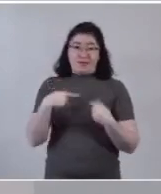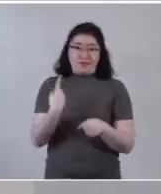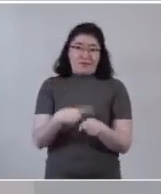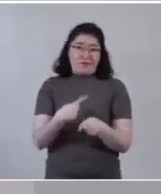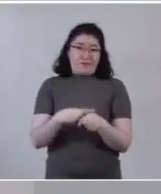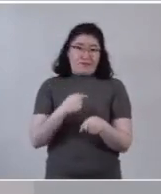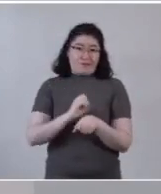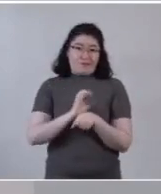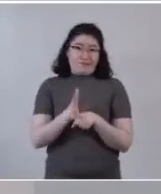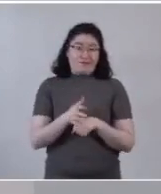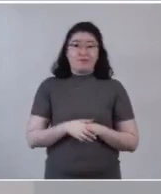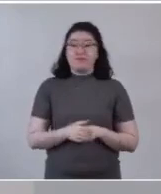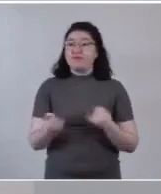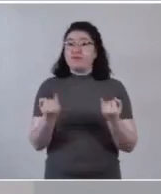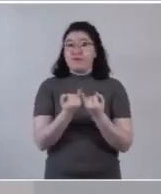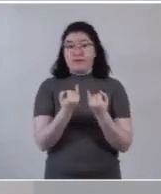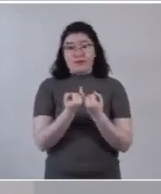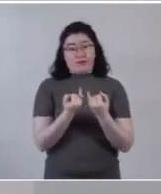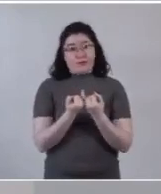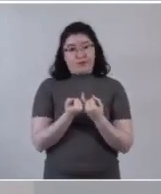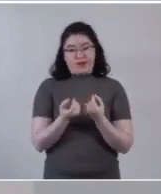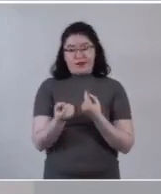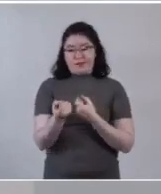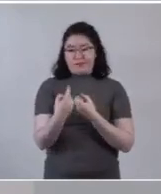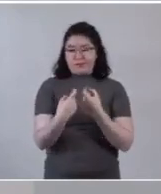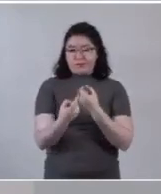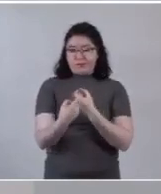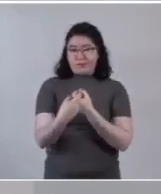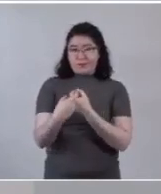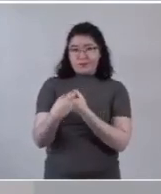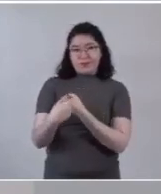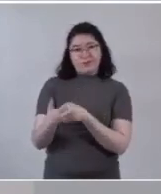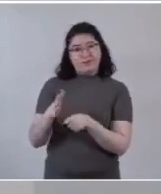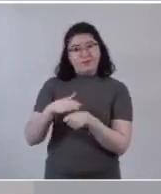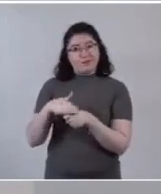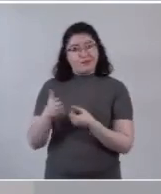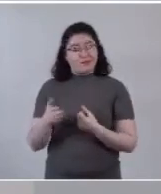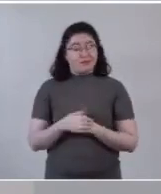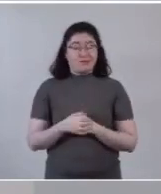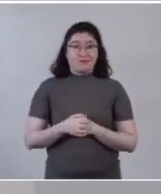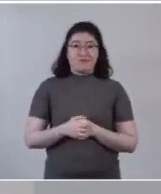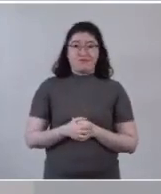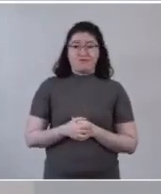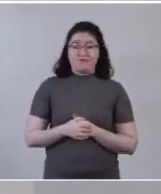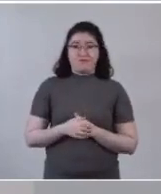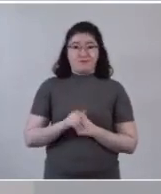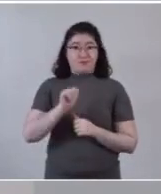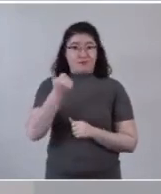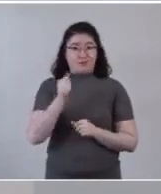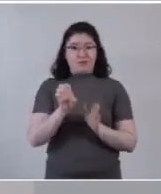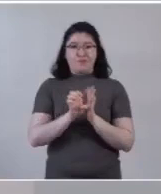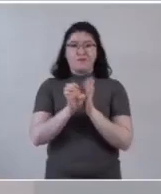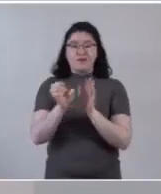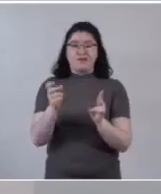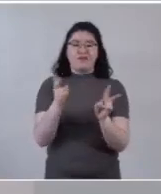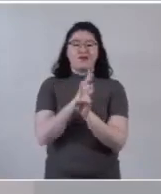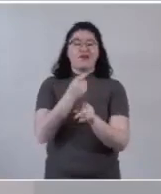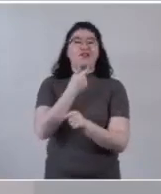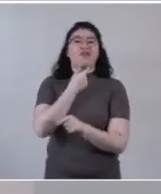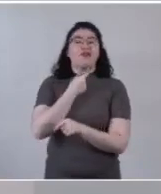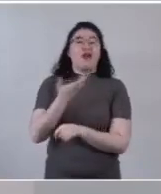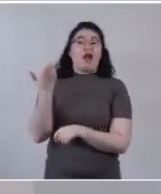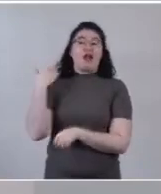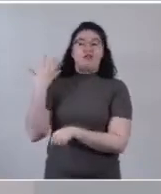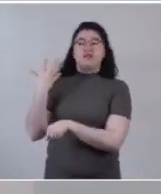llegando van incorporándose a… Hay otros ventiladores, por ejemplo, que estaban en reparación desde